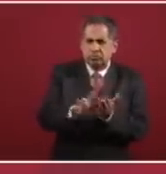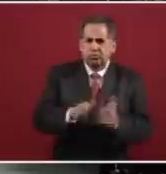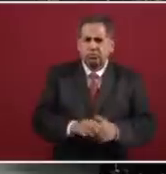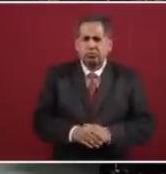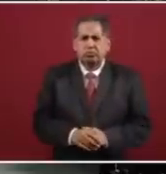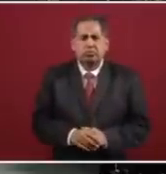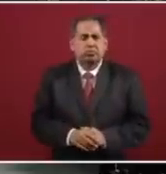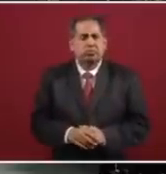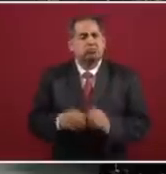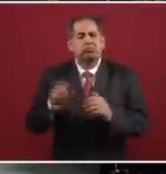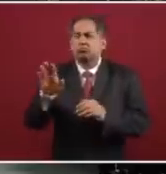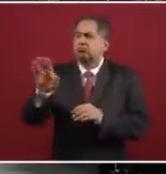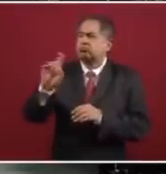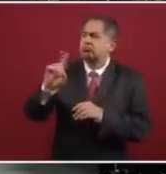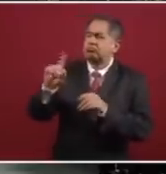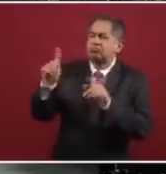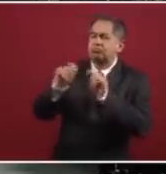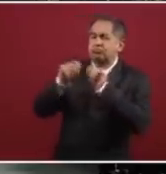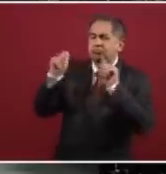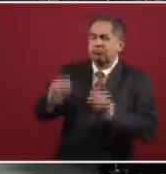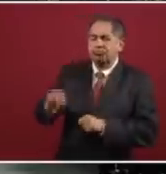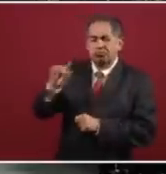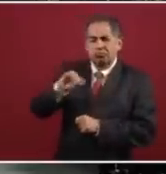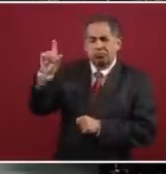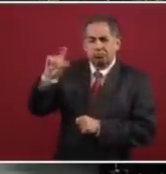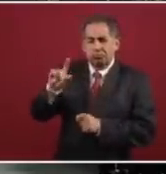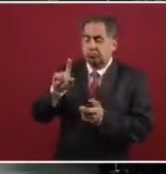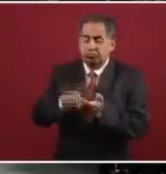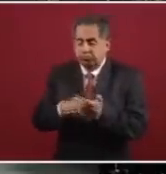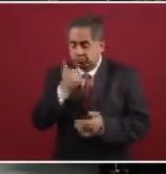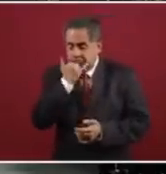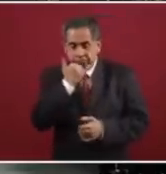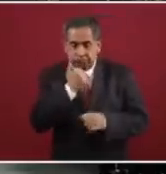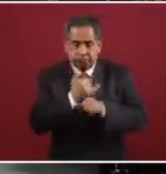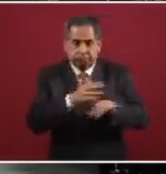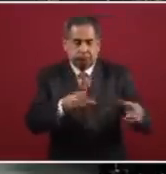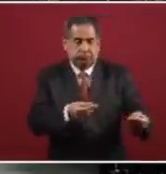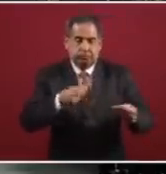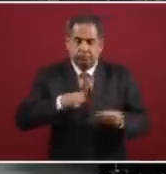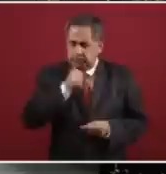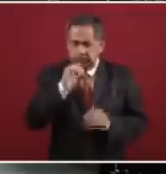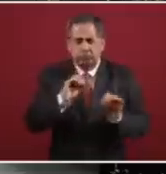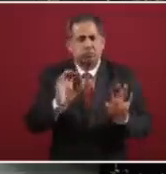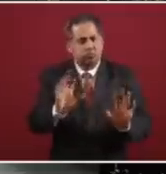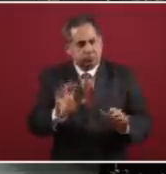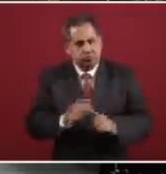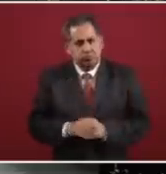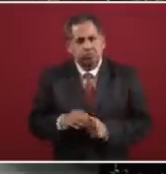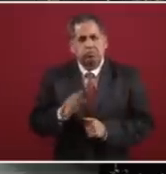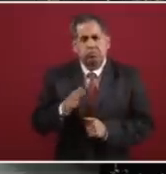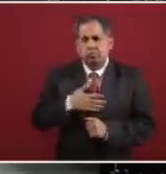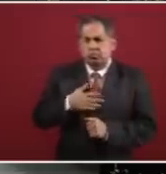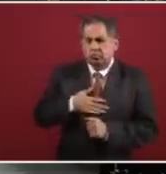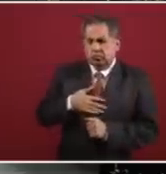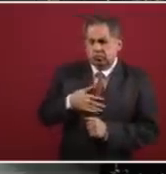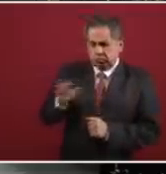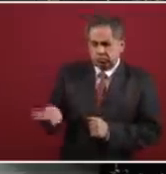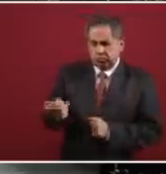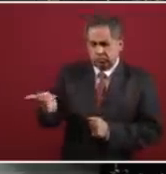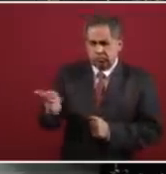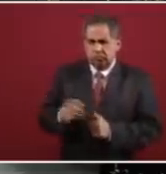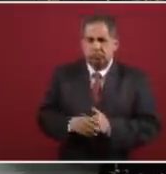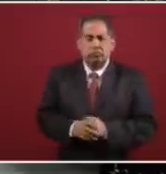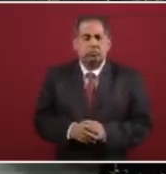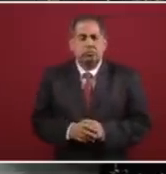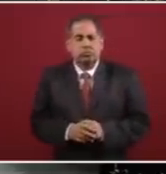Los títulos profesionales. Sí, no tengo información, pero vamos a…